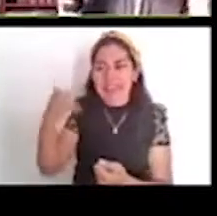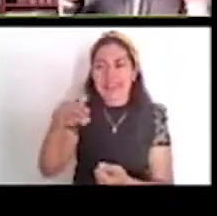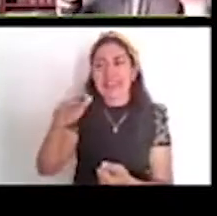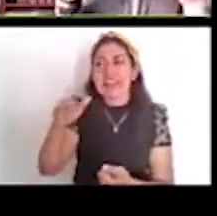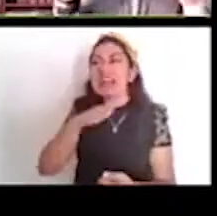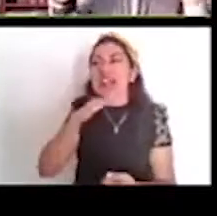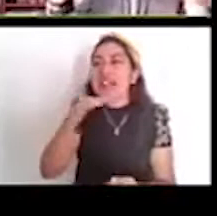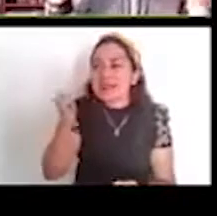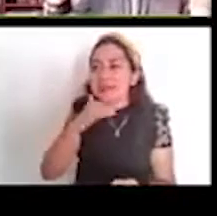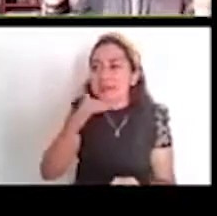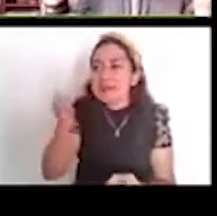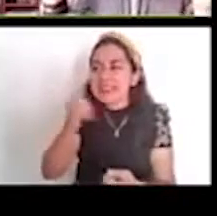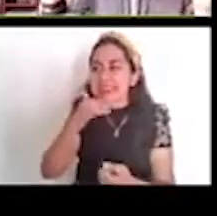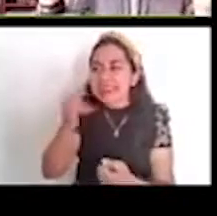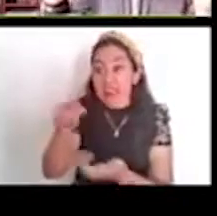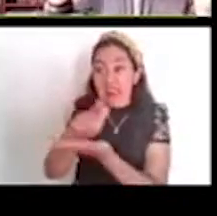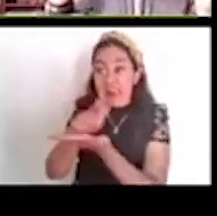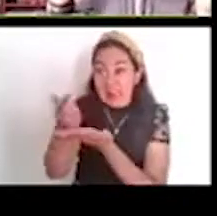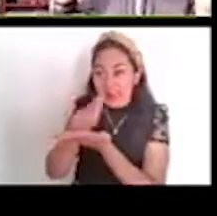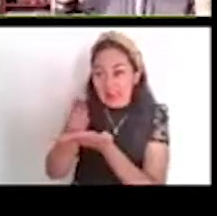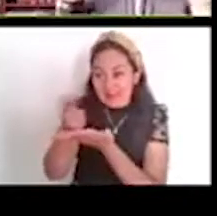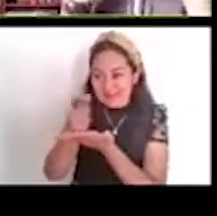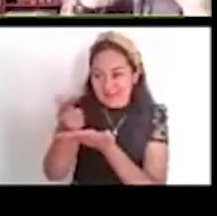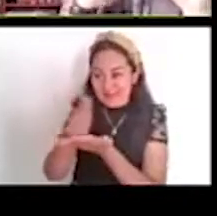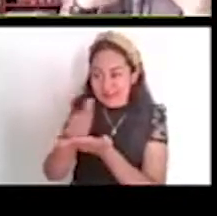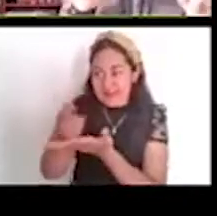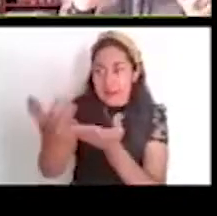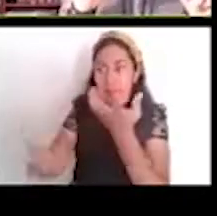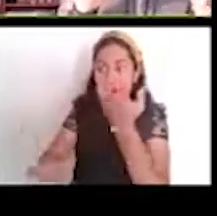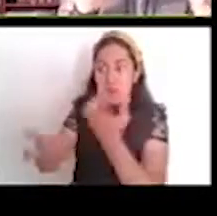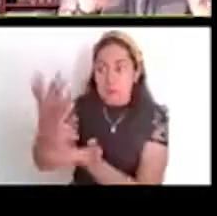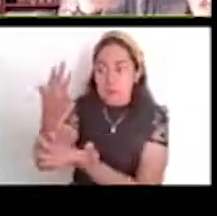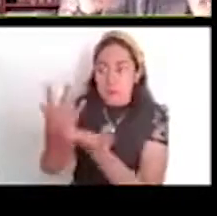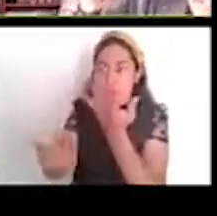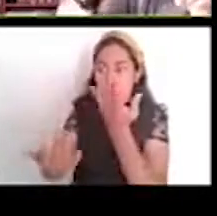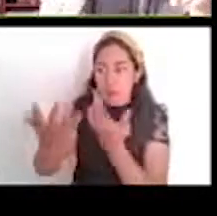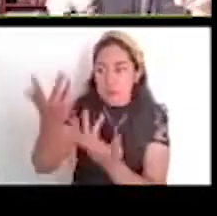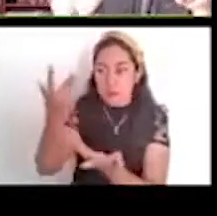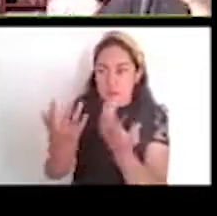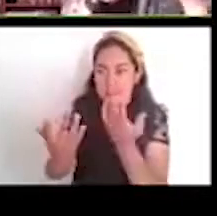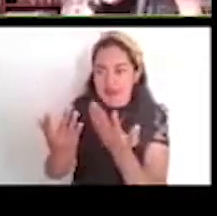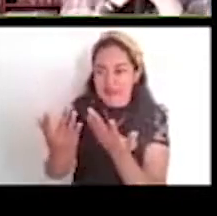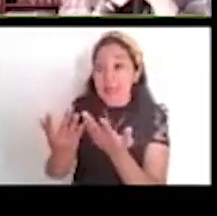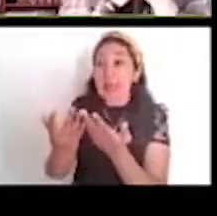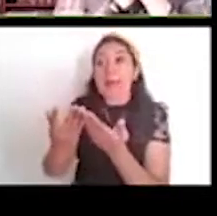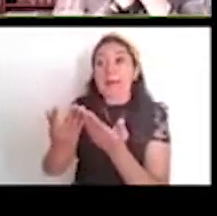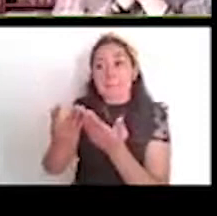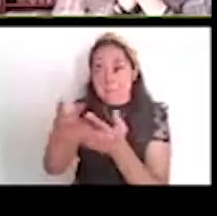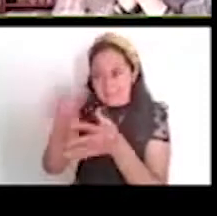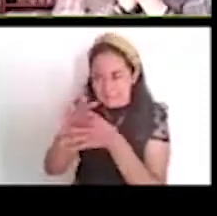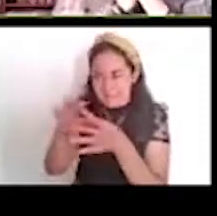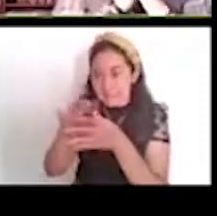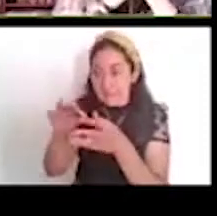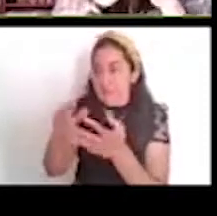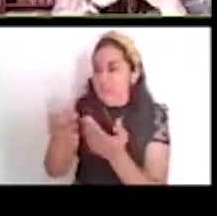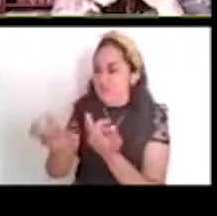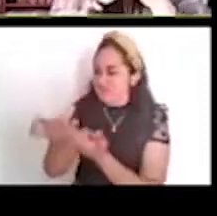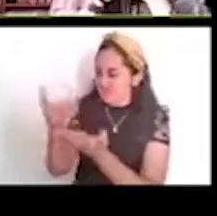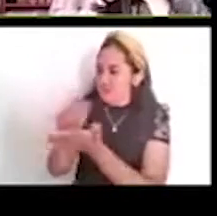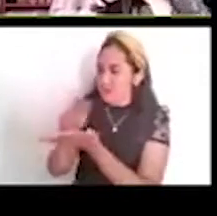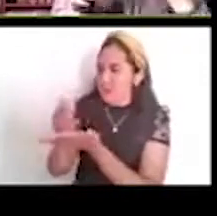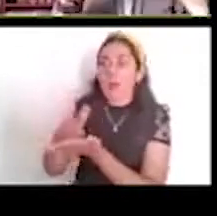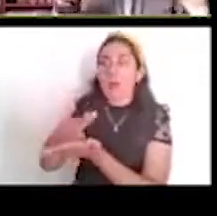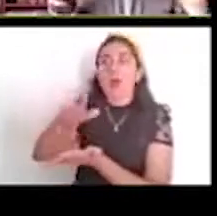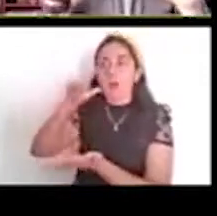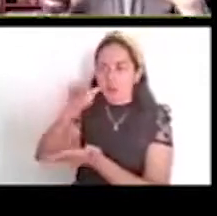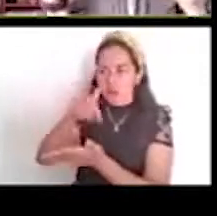se quemaron libros, decía Ben Gurión, donde se queman libros hoy, mañana se quemarán personas, ¿no?